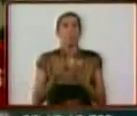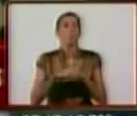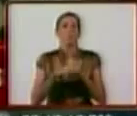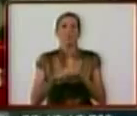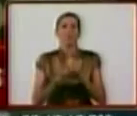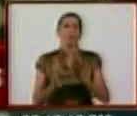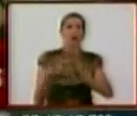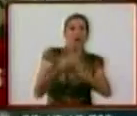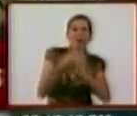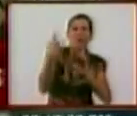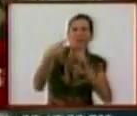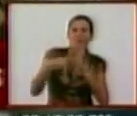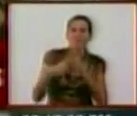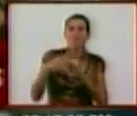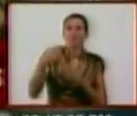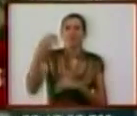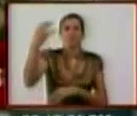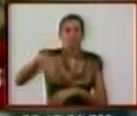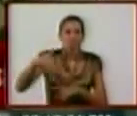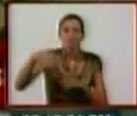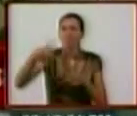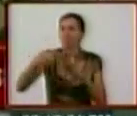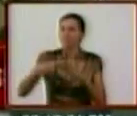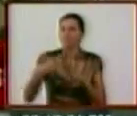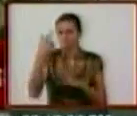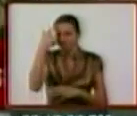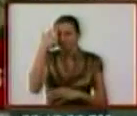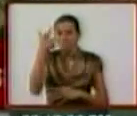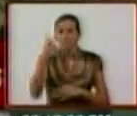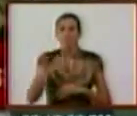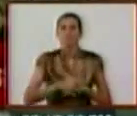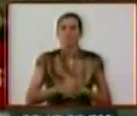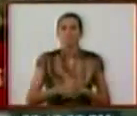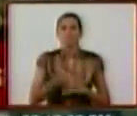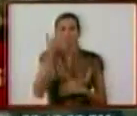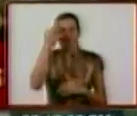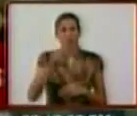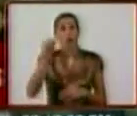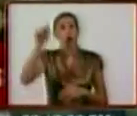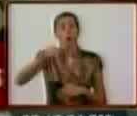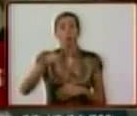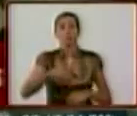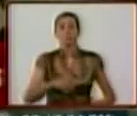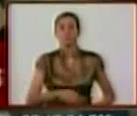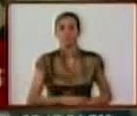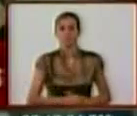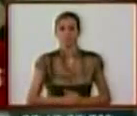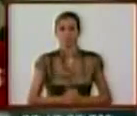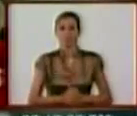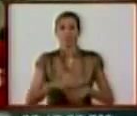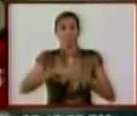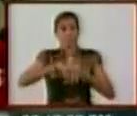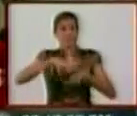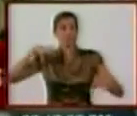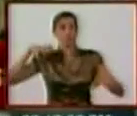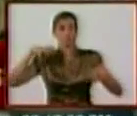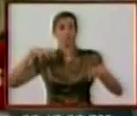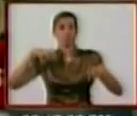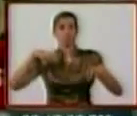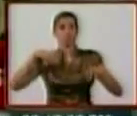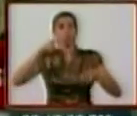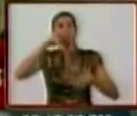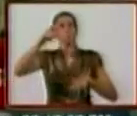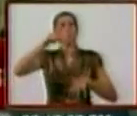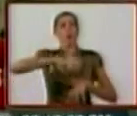especulación. ¿Ya tienen los votos, diputados? No, bueno, yo creo que hoy la mayoría de nuestro